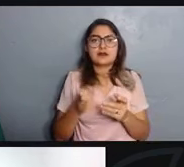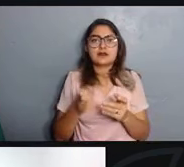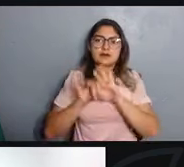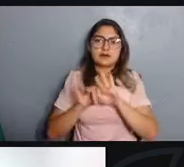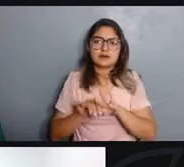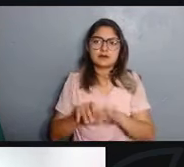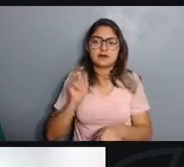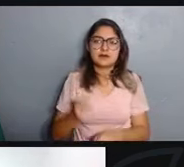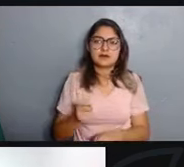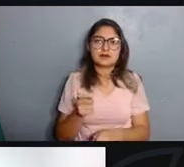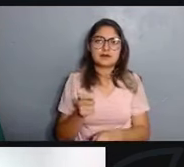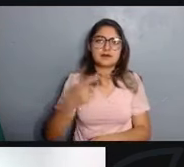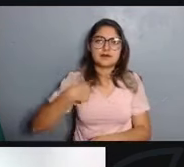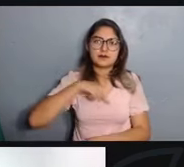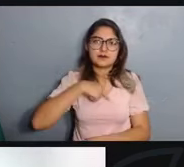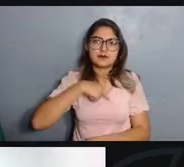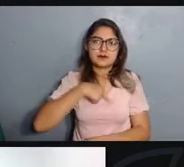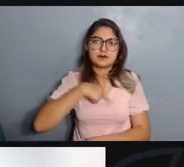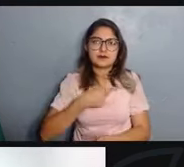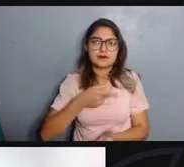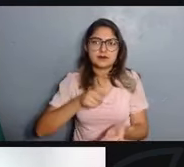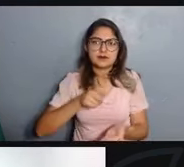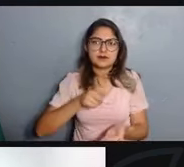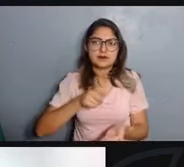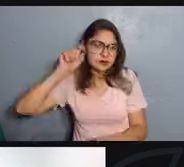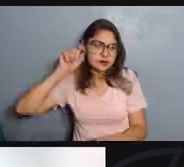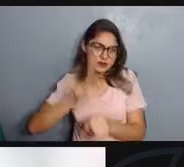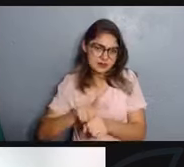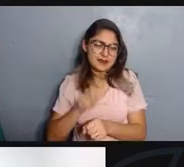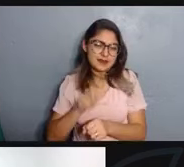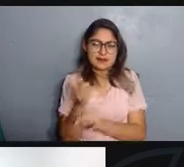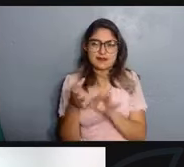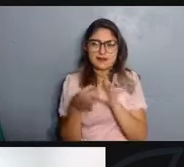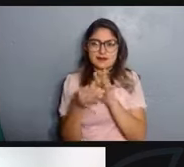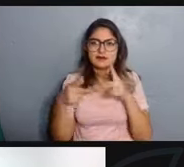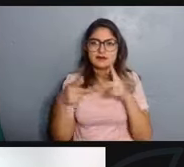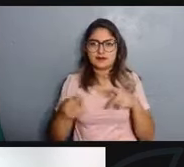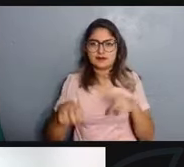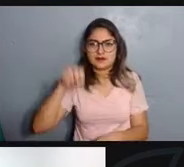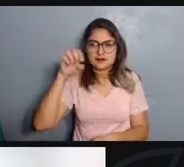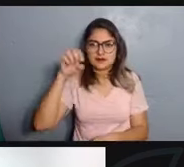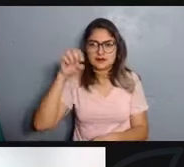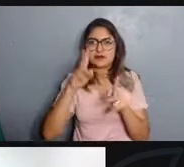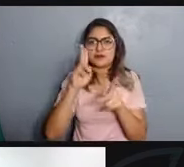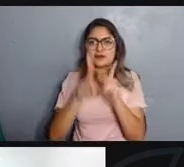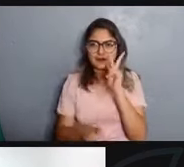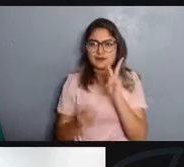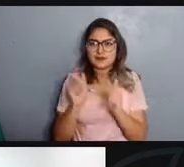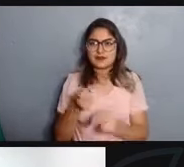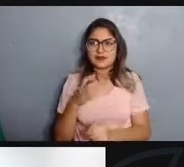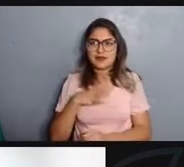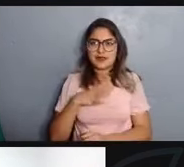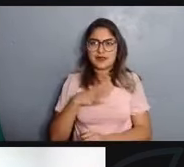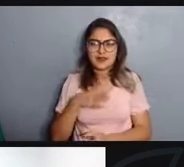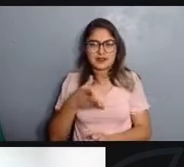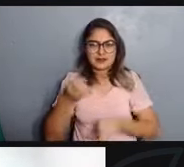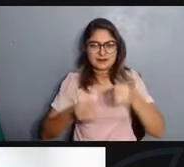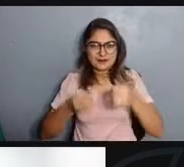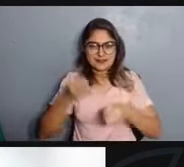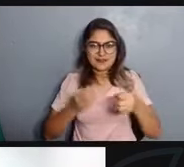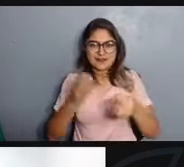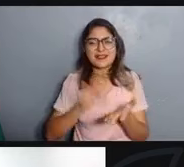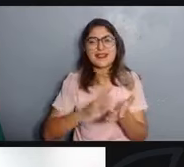hacer un pequeño paréntesis, aquí está la magistrada, muchas gracias, buenas noches. Gracias, Eli. Sí, llegó la